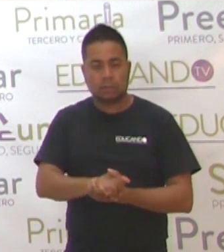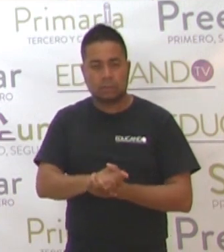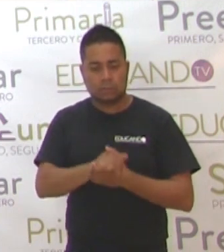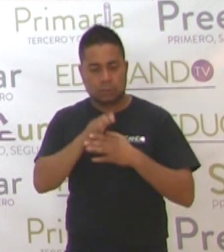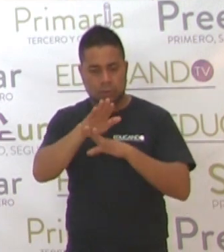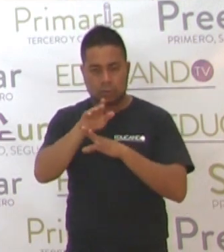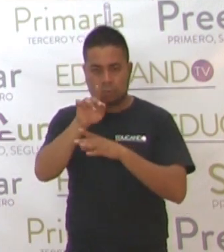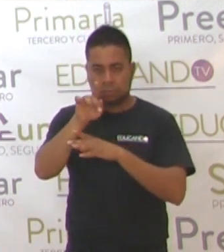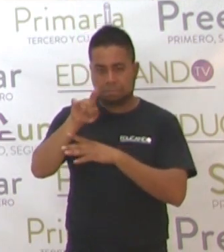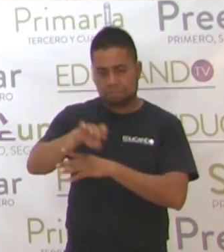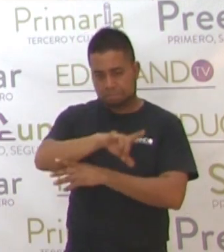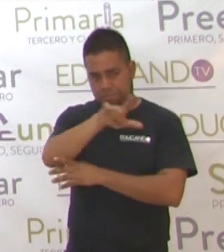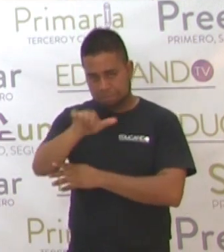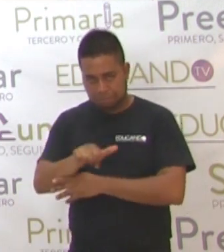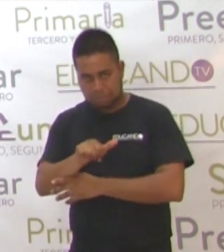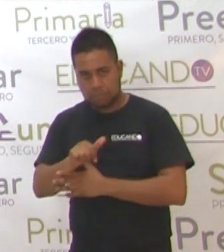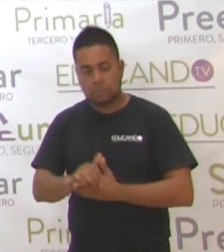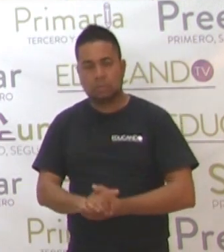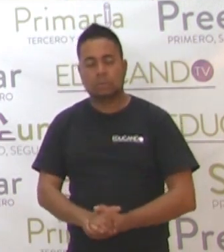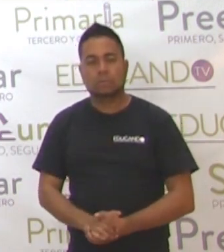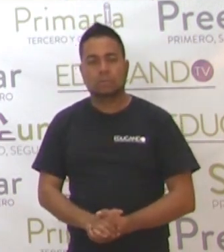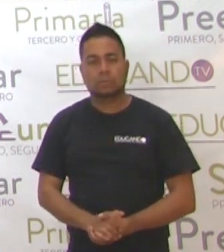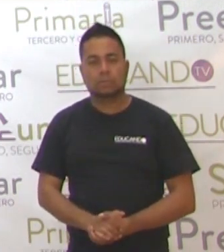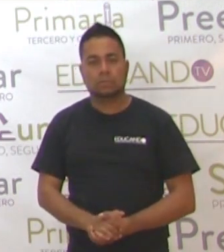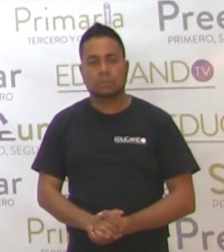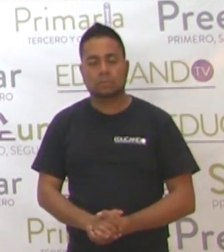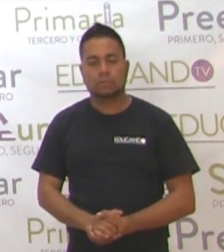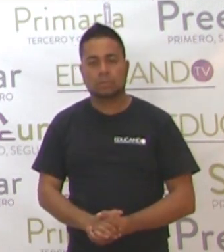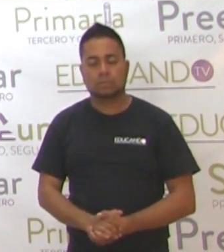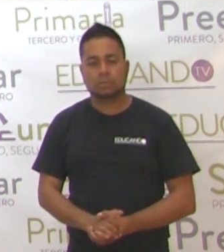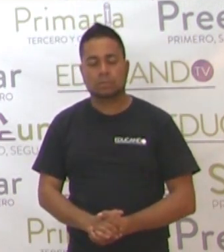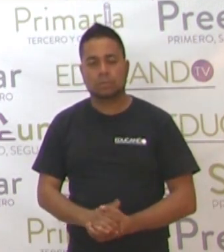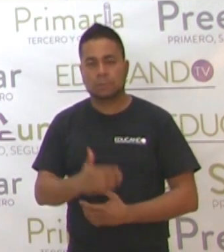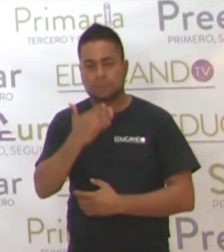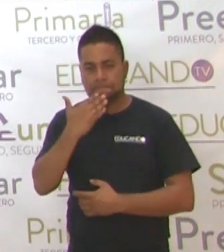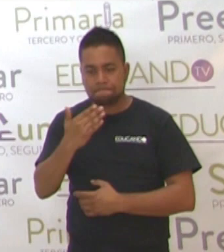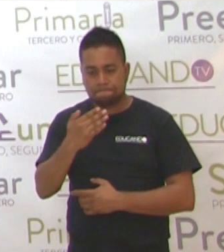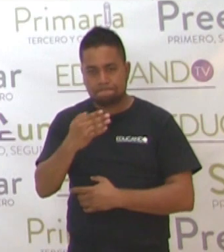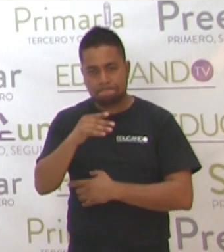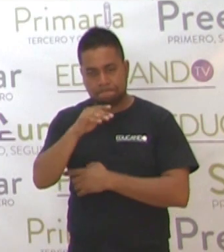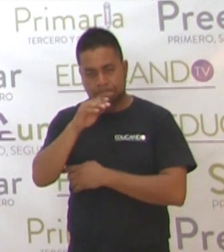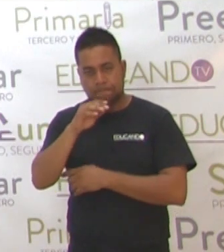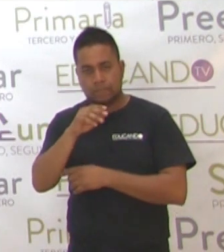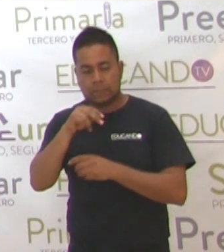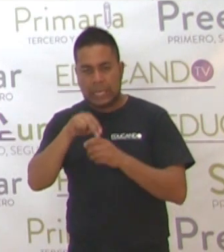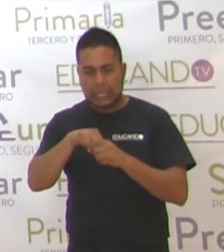después bien enseguida